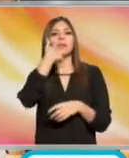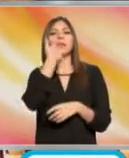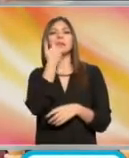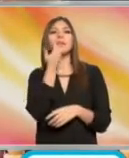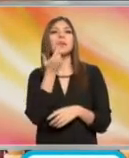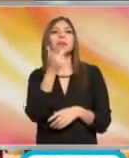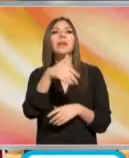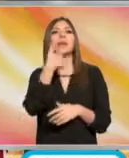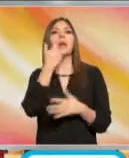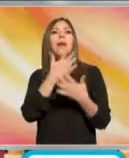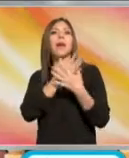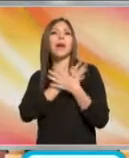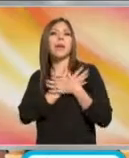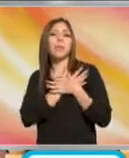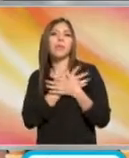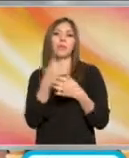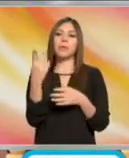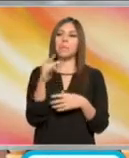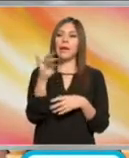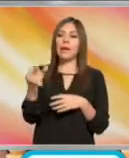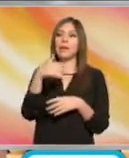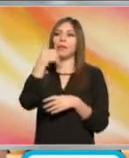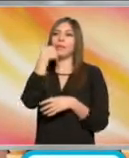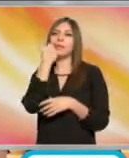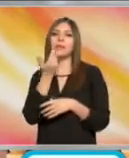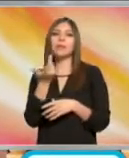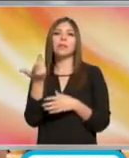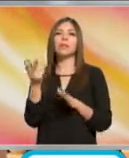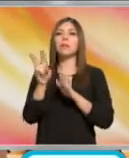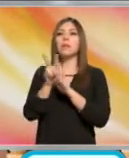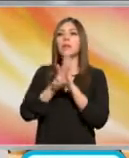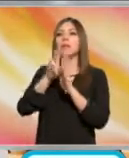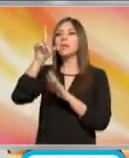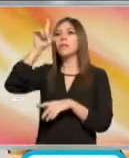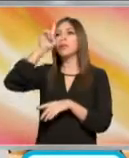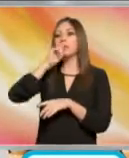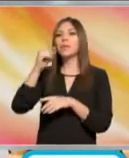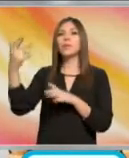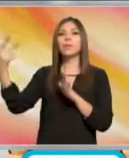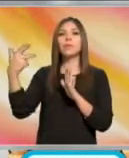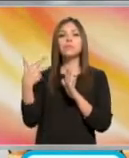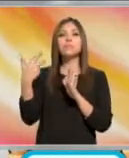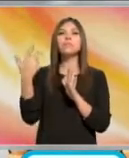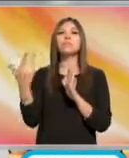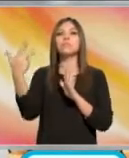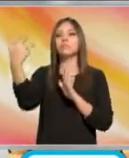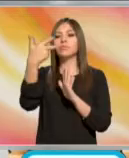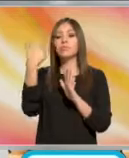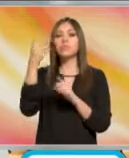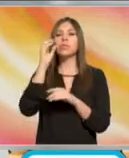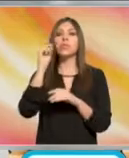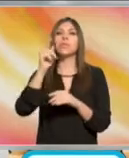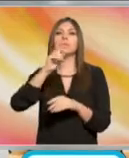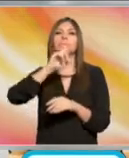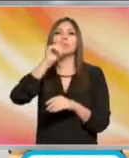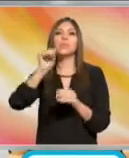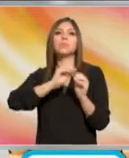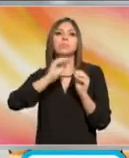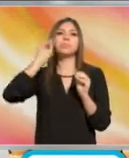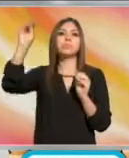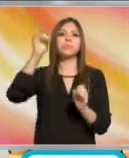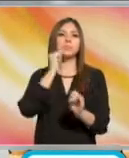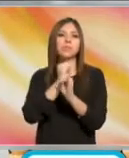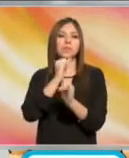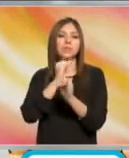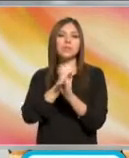manifestar amor, desgraciadamente no es la manera adecuada y esto genera que nos vayamos o que seamos víctimas de violencia, que